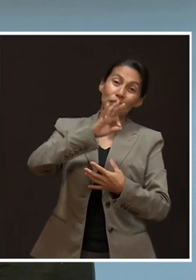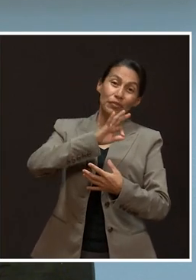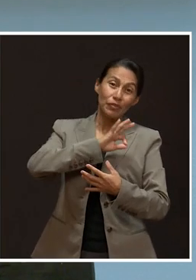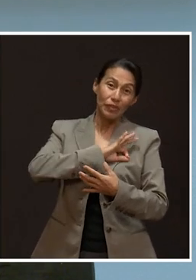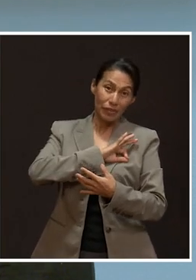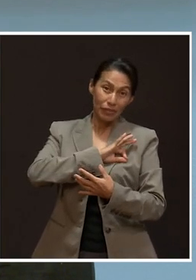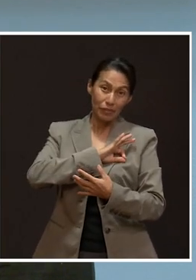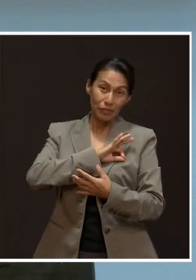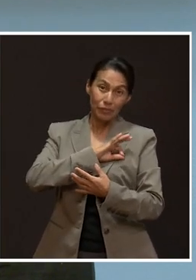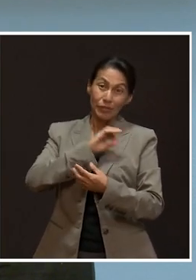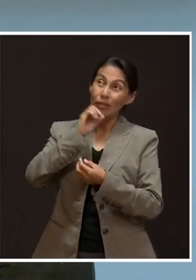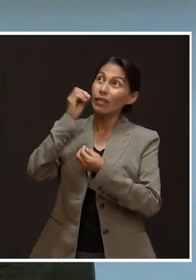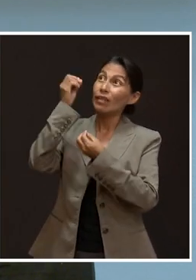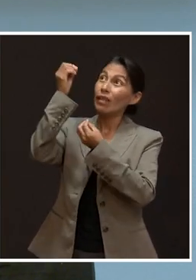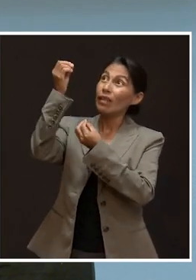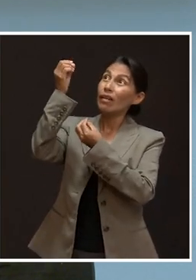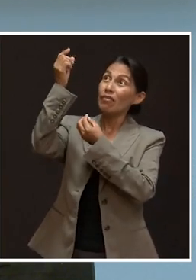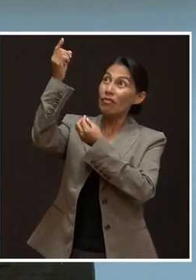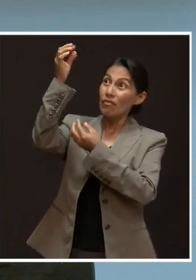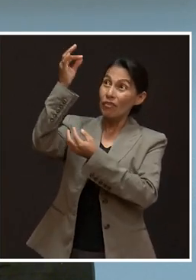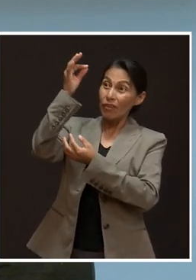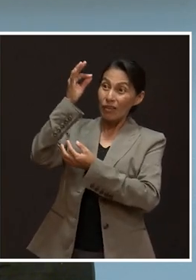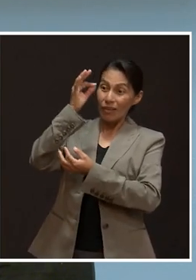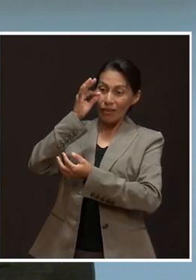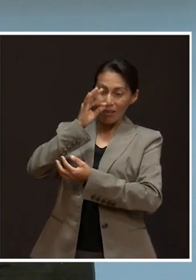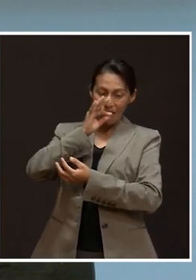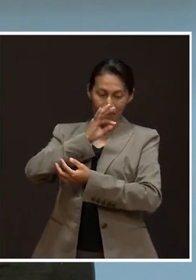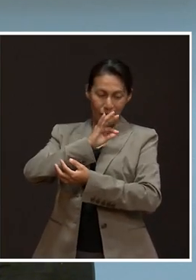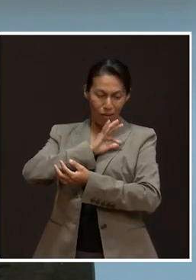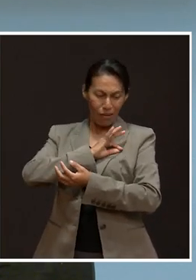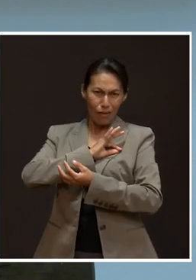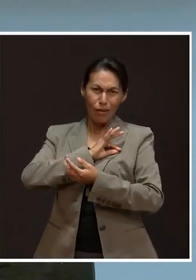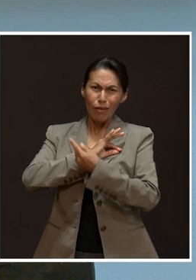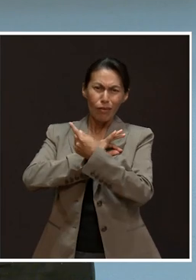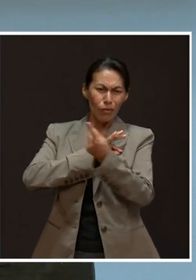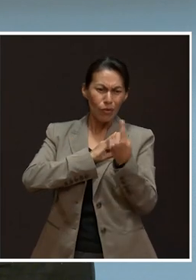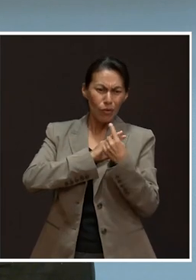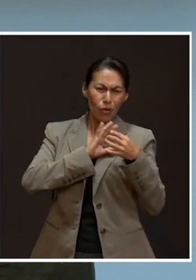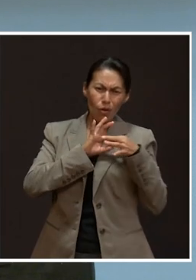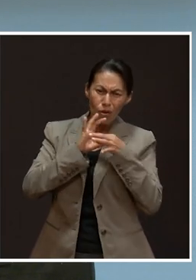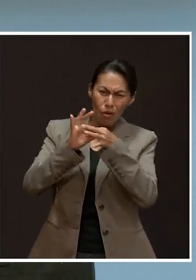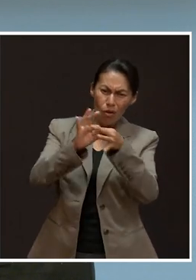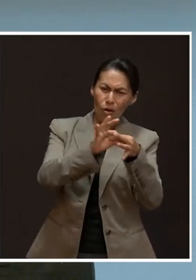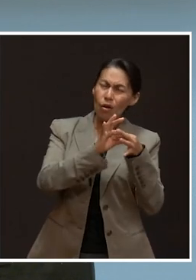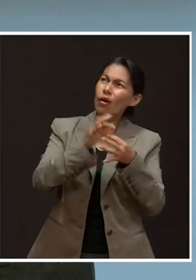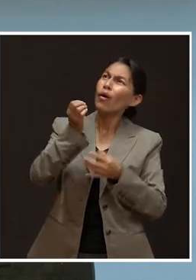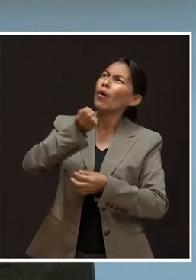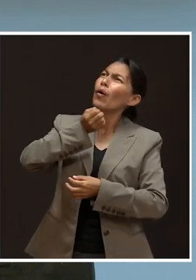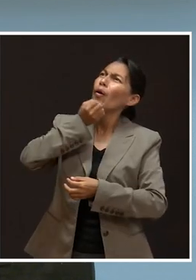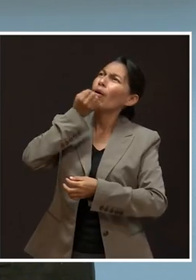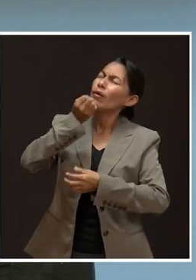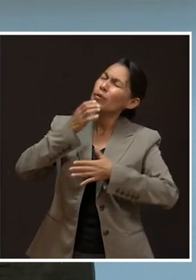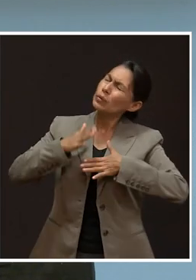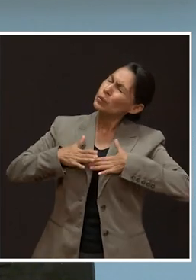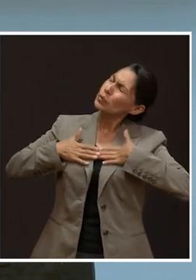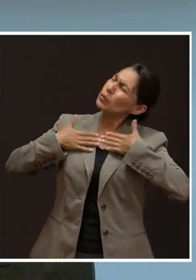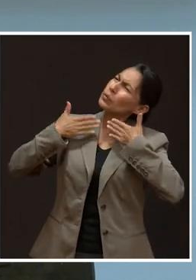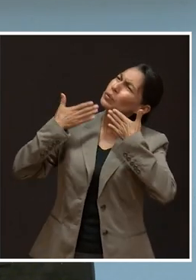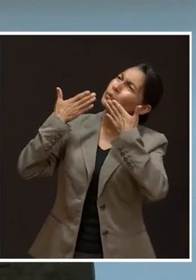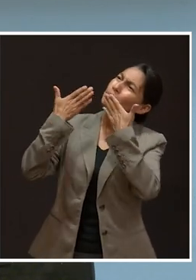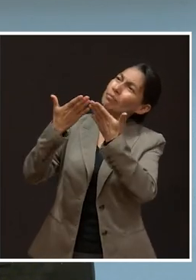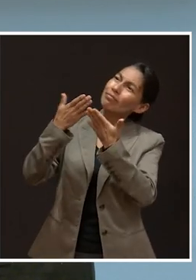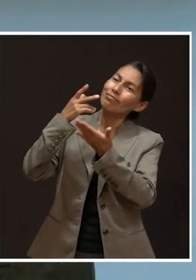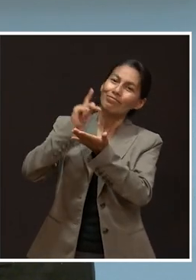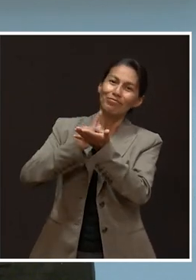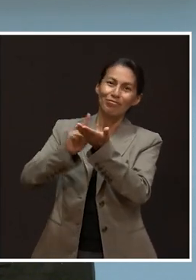Él colocó esa fe para que la dirijamos a Él en oración y confiemos en su